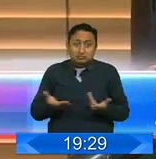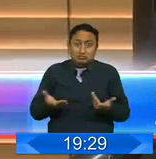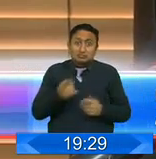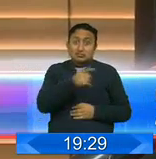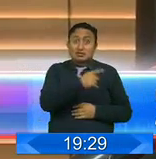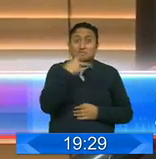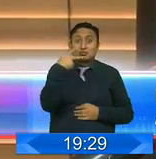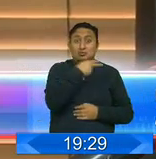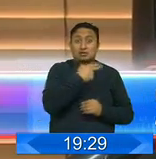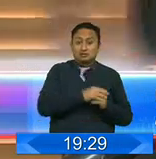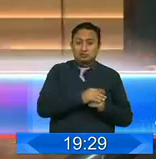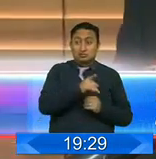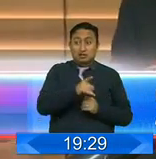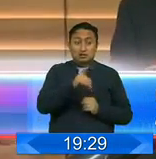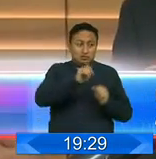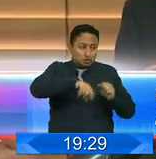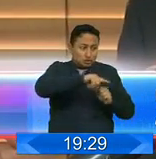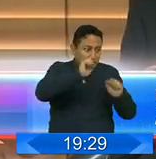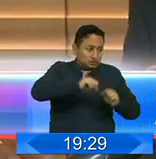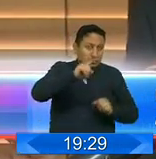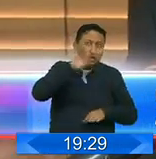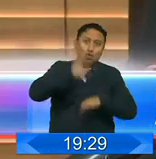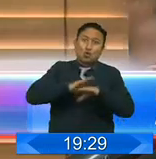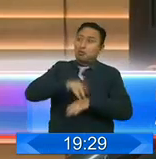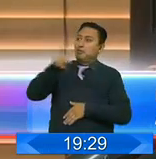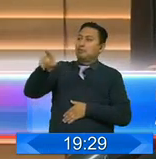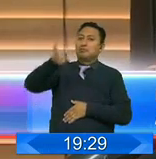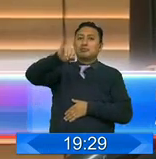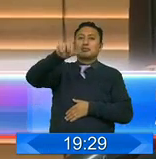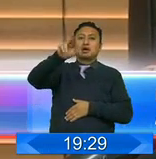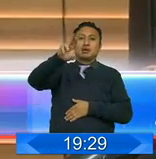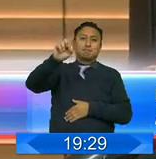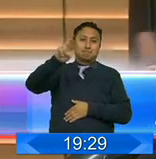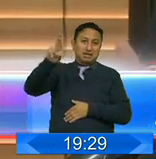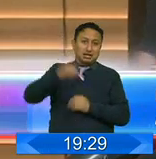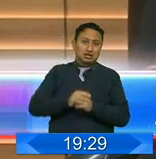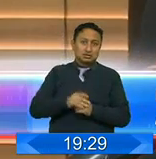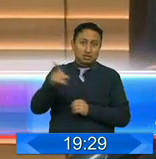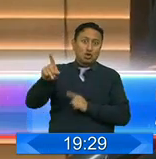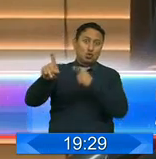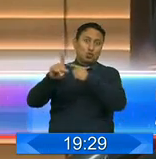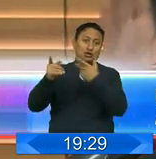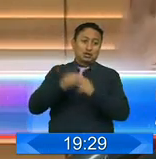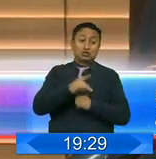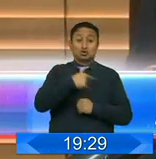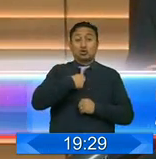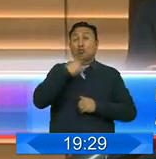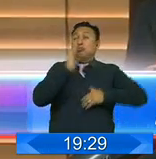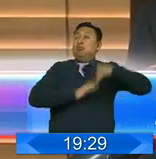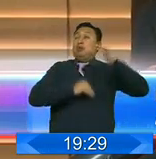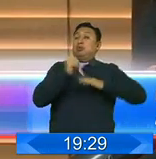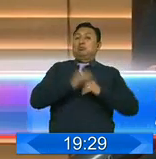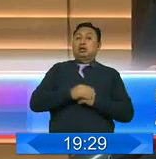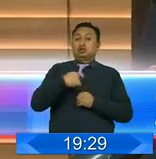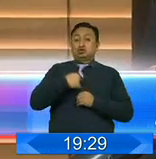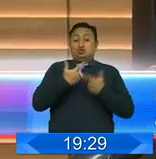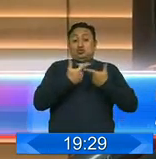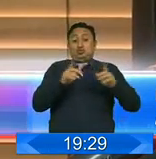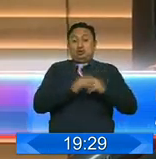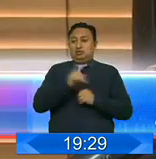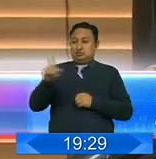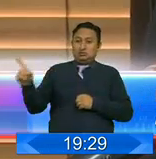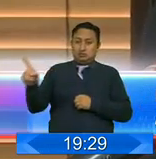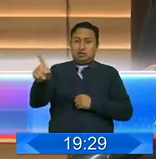ellos es tratar de responsabilizar a Javier, sí, por lo que ellos hicieron, y de esta manera ellos lavarse las manos y que él salga libre, y él